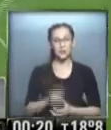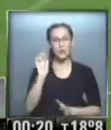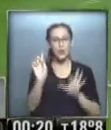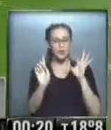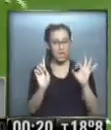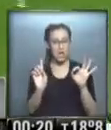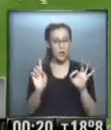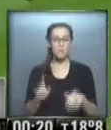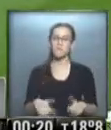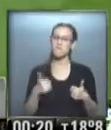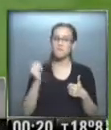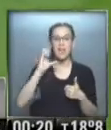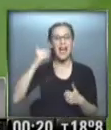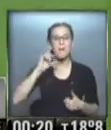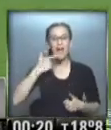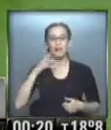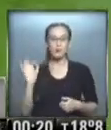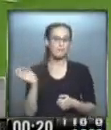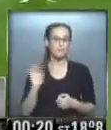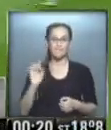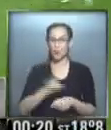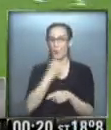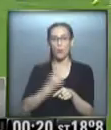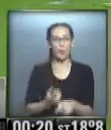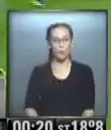1-0, nada que hacer para Nico Cambiaso. Veía cómo ingresaba la pelota.